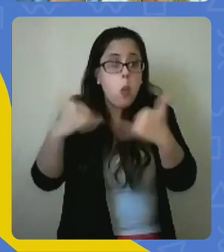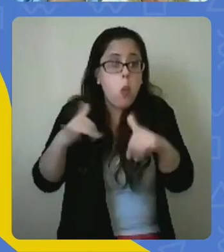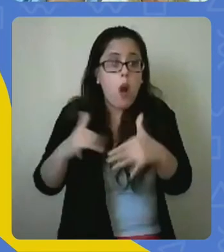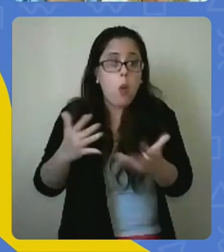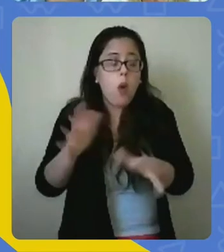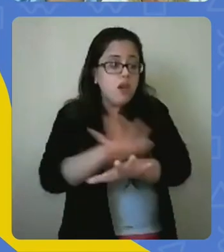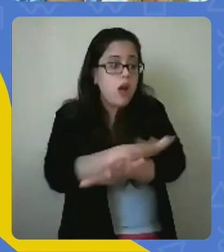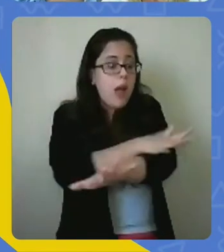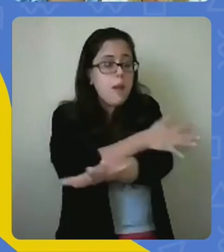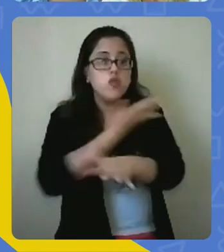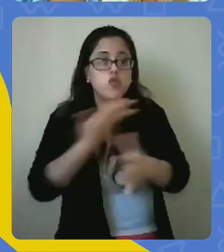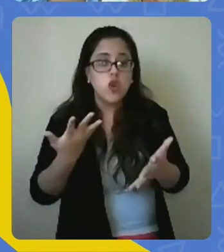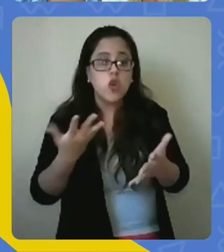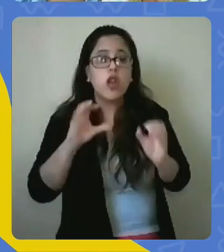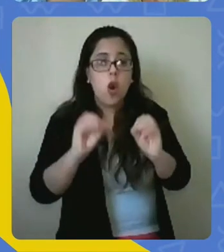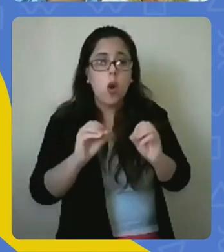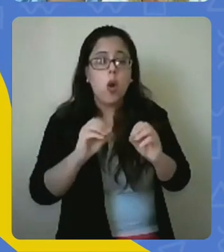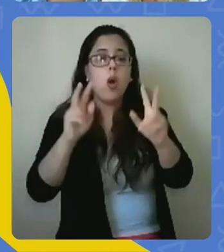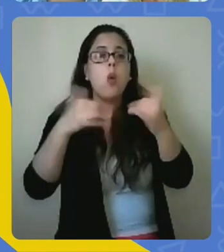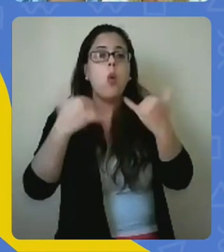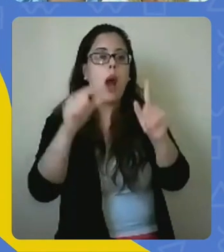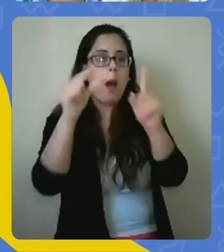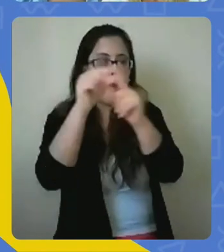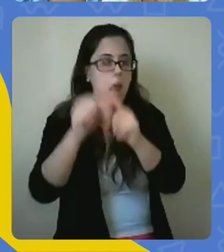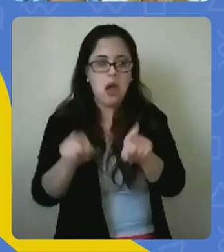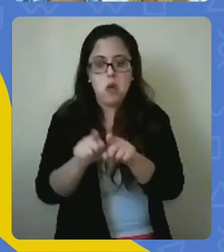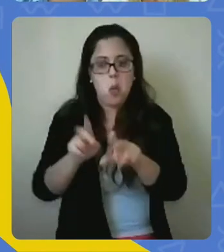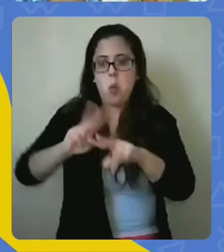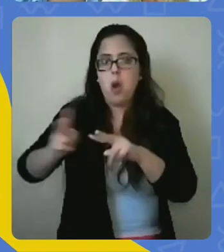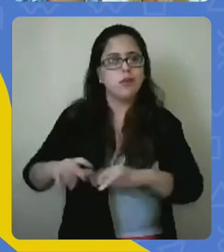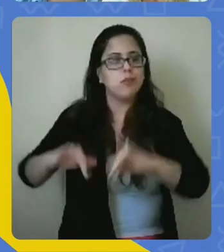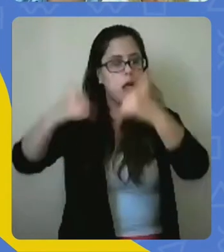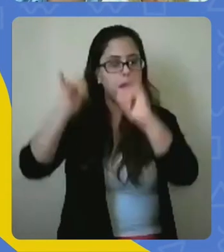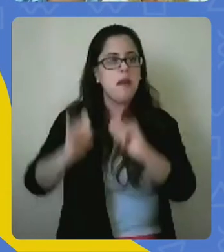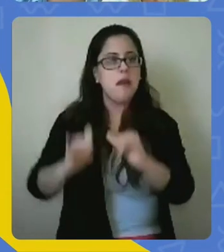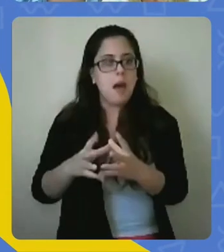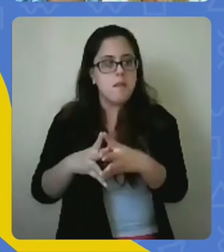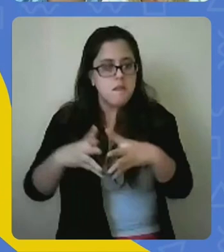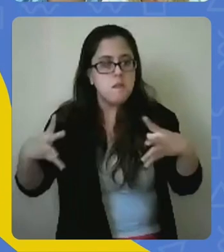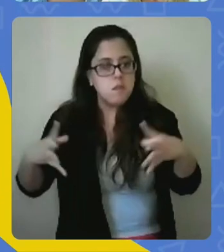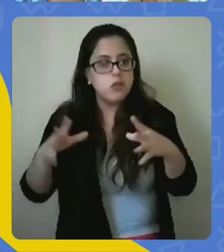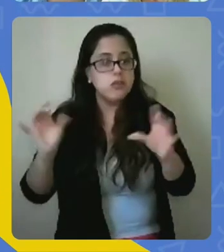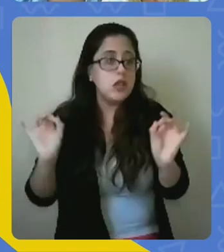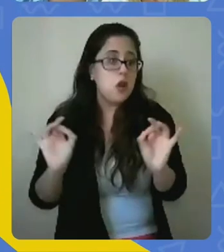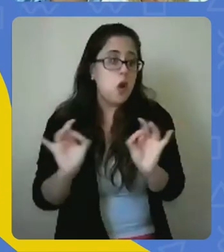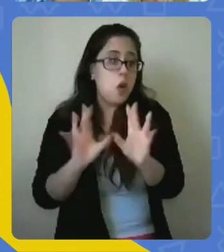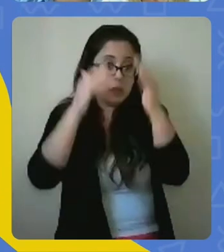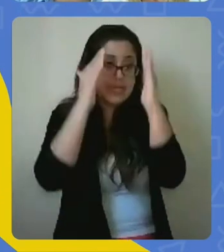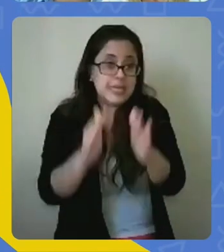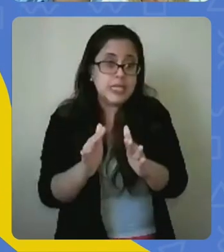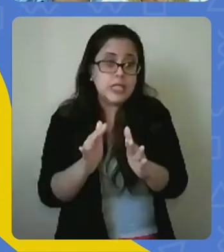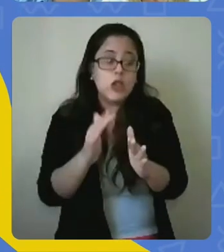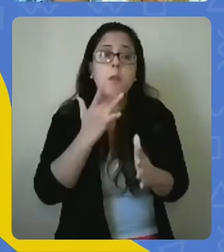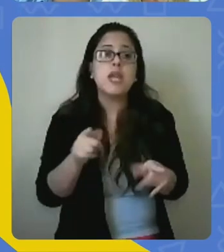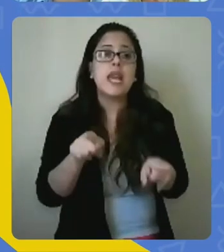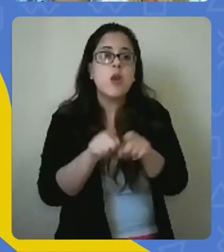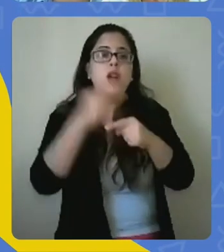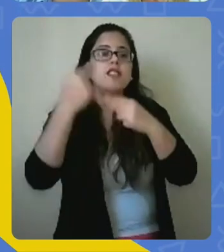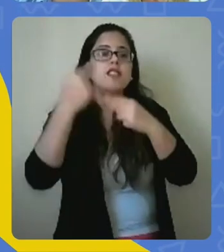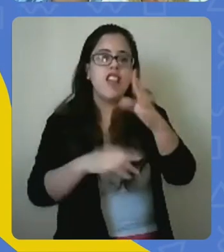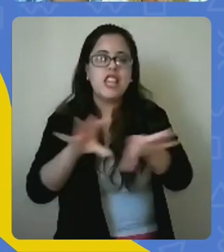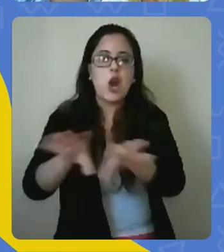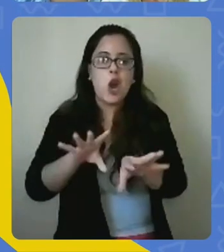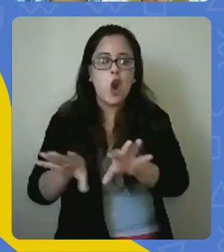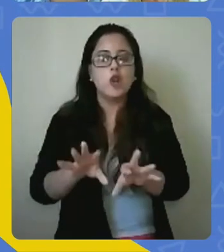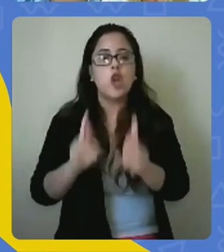o al juego a palabras, y jugamos igual, lo pasamos bien. Así que eso, y a estar atentos porque vamos a tener muchas más cosas, esperamos, durante